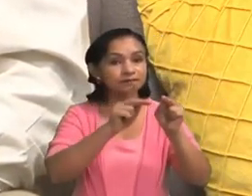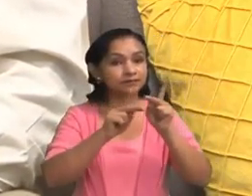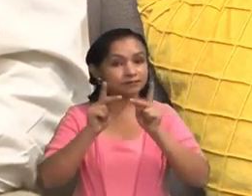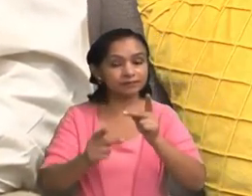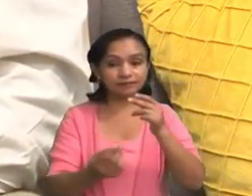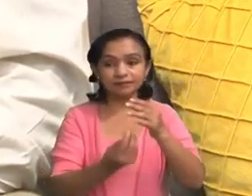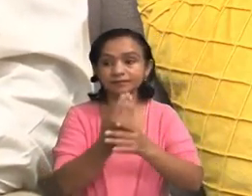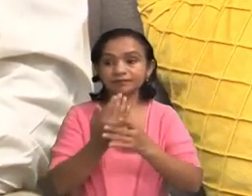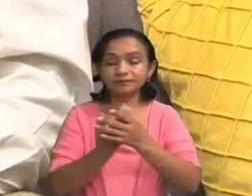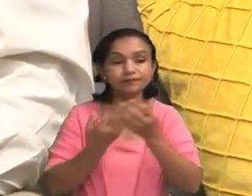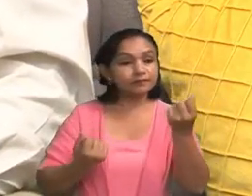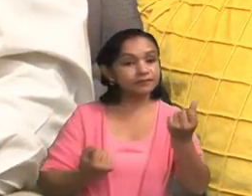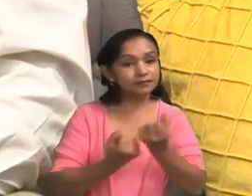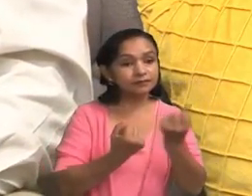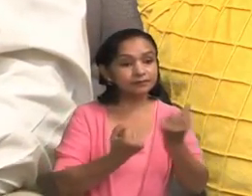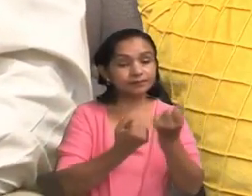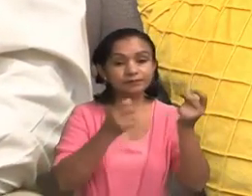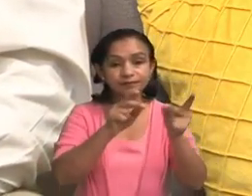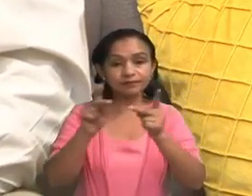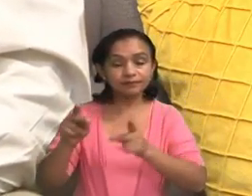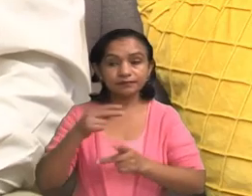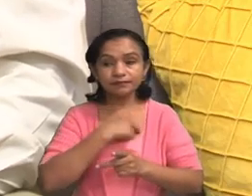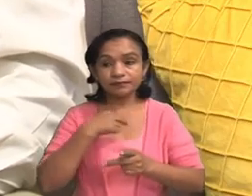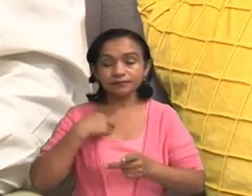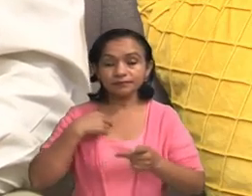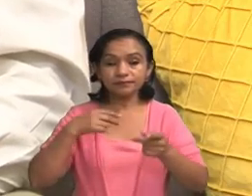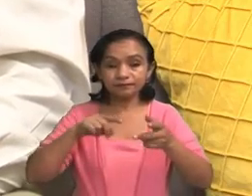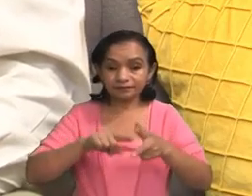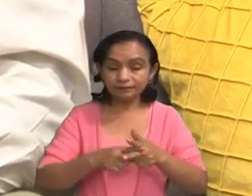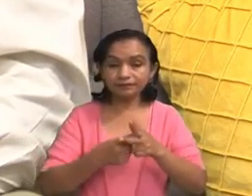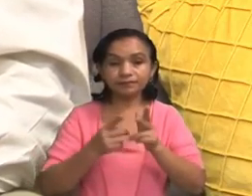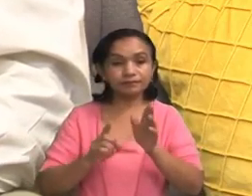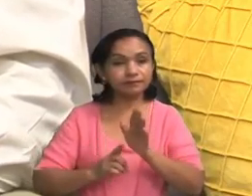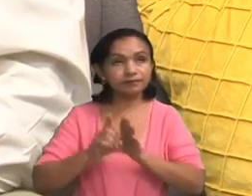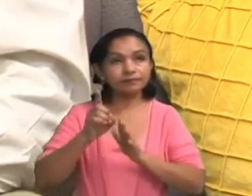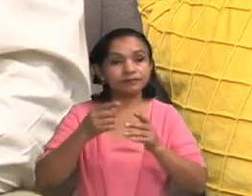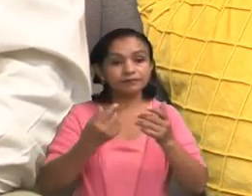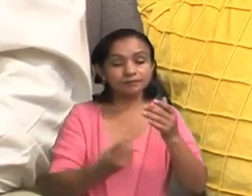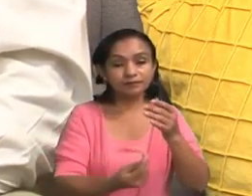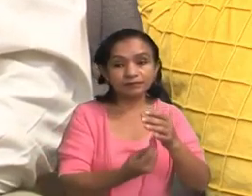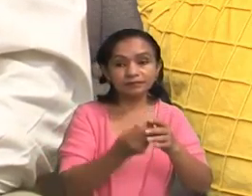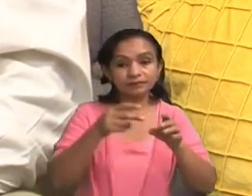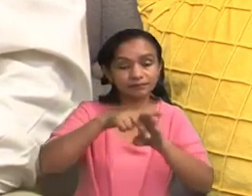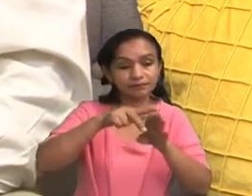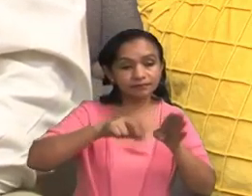apoyar a todos aquellos que están haciendo sus emprendimientos alrededor del sector rural